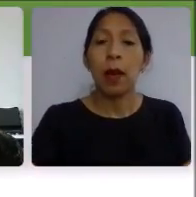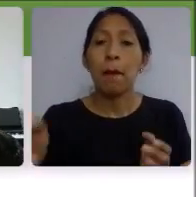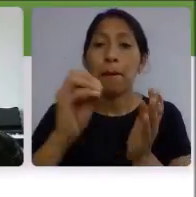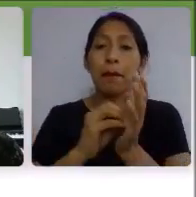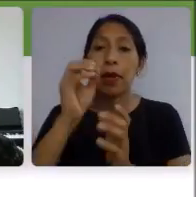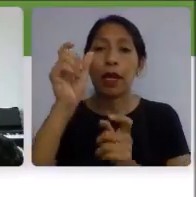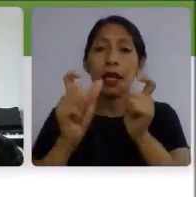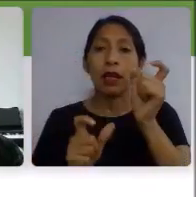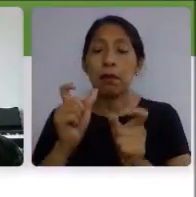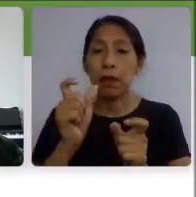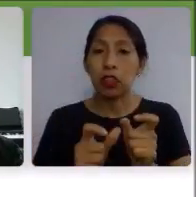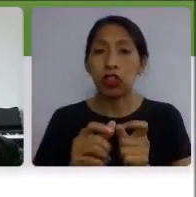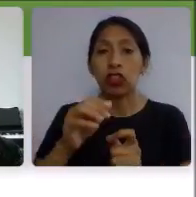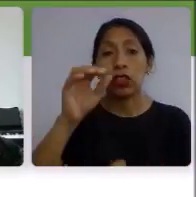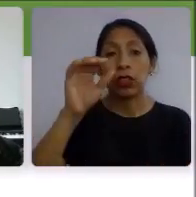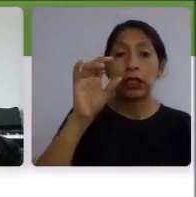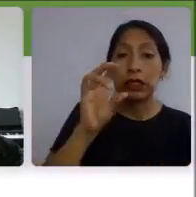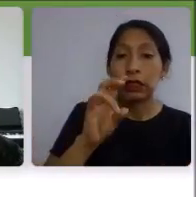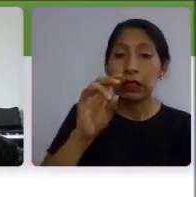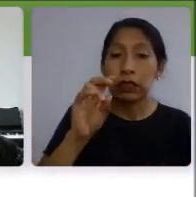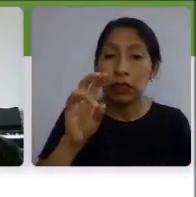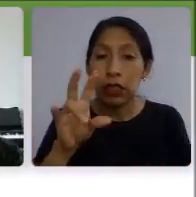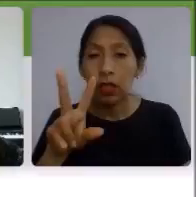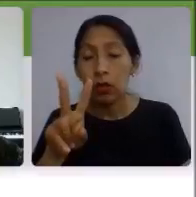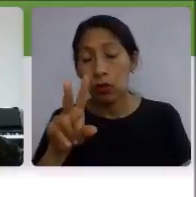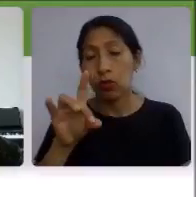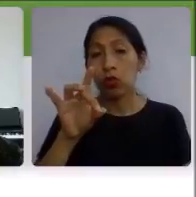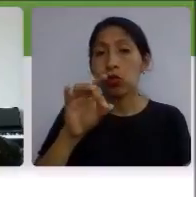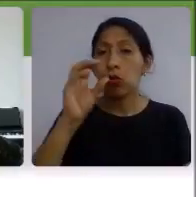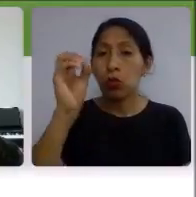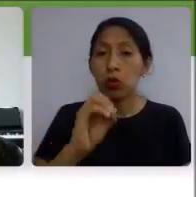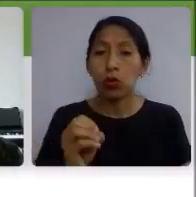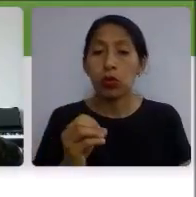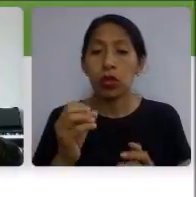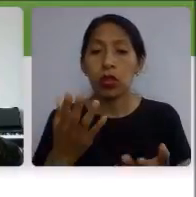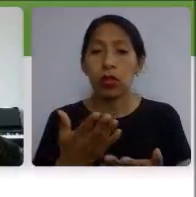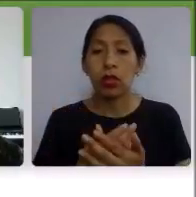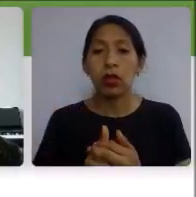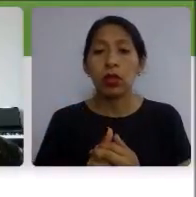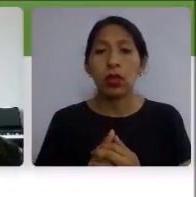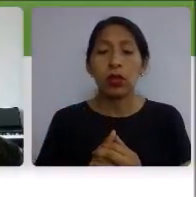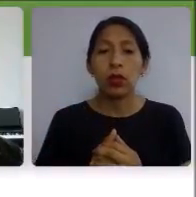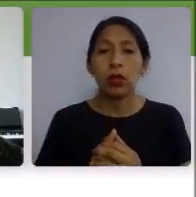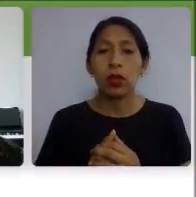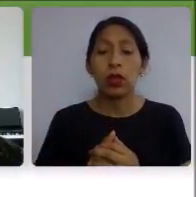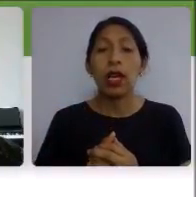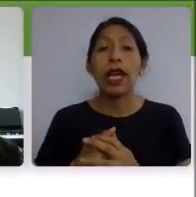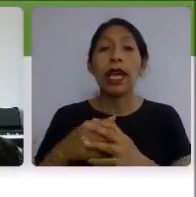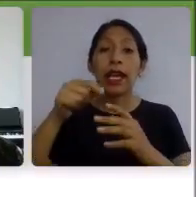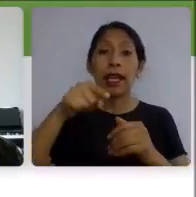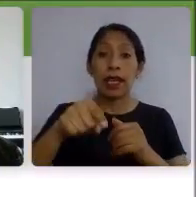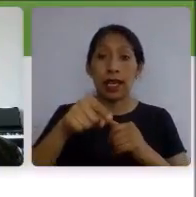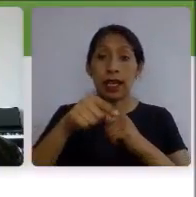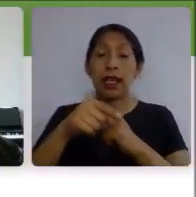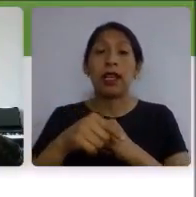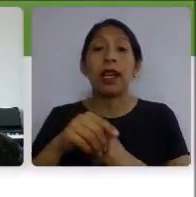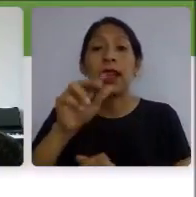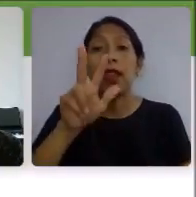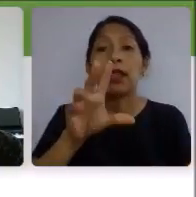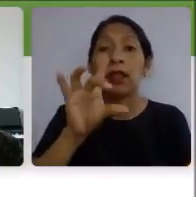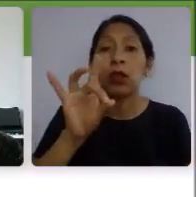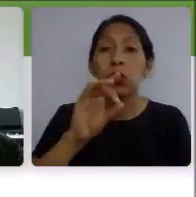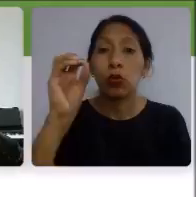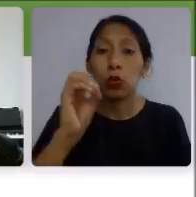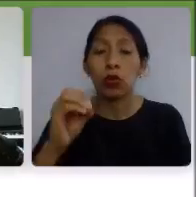también, 58% lo haría. Ahora, ya yendo a América, a Norteamérica, el 38%